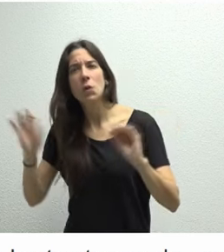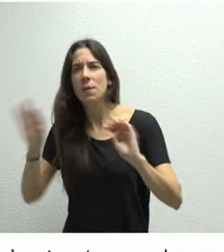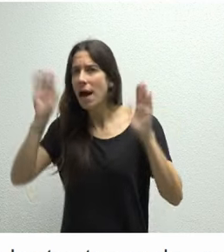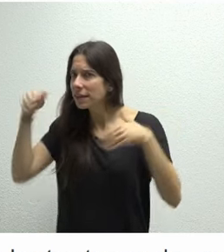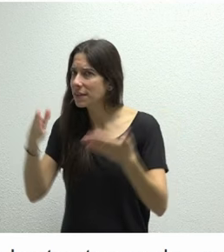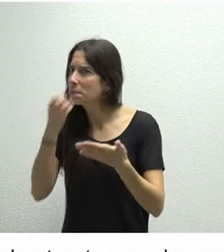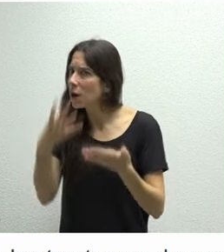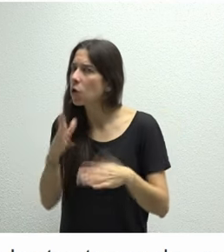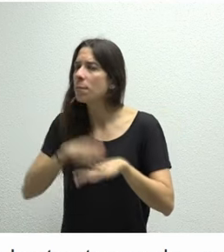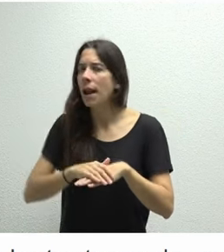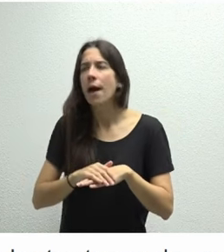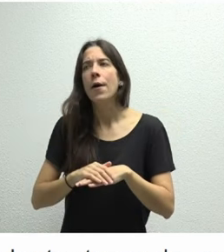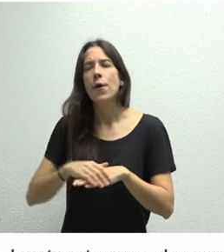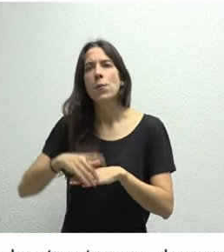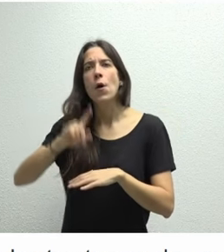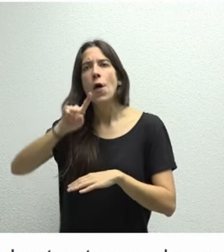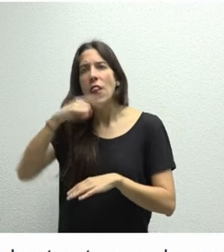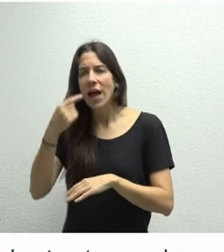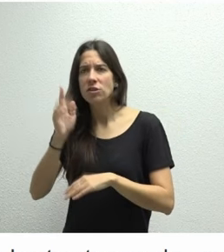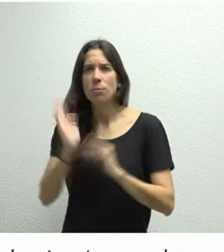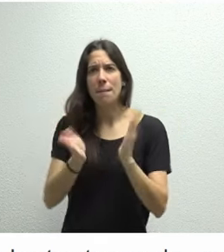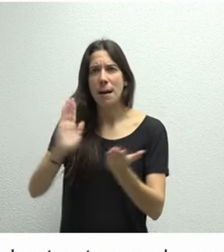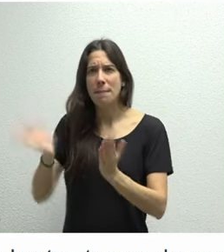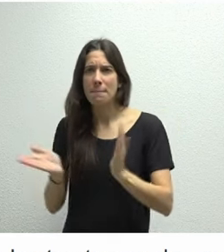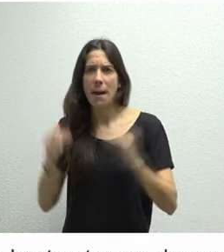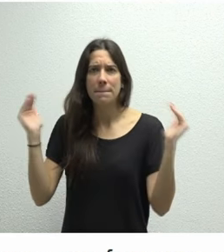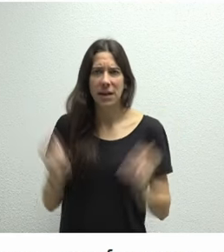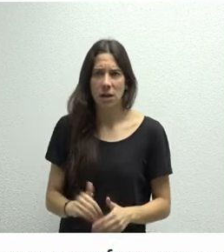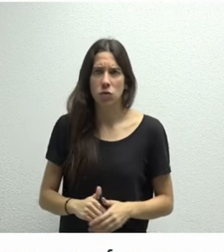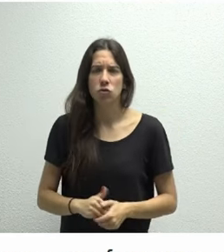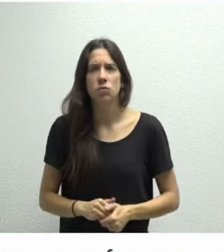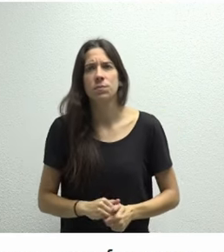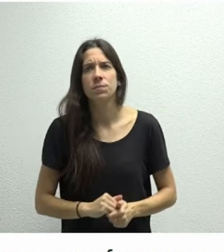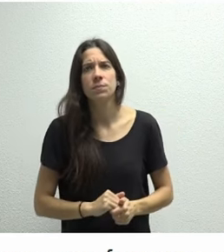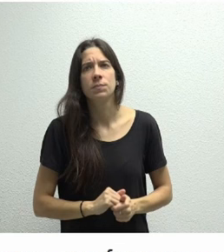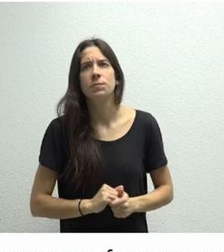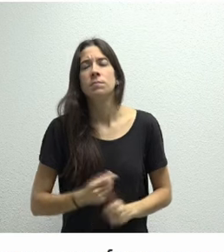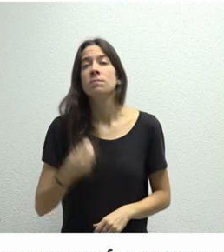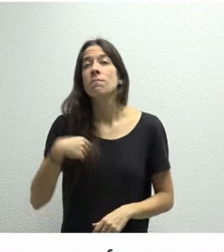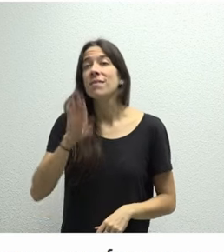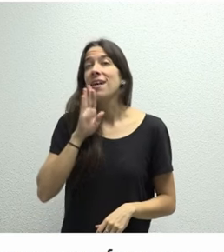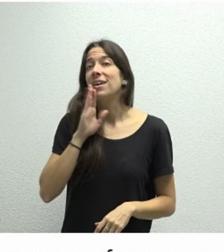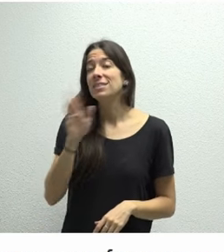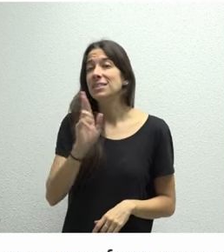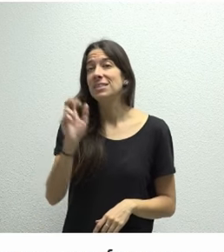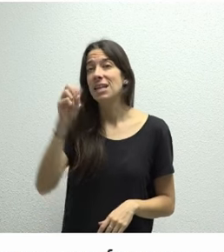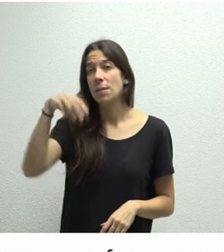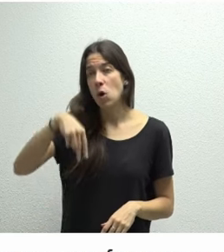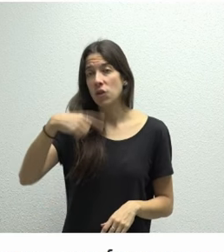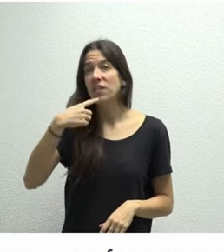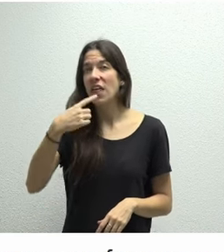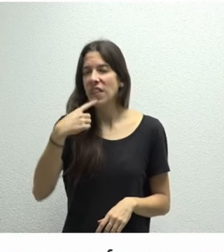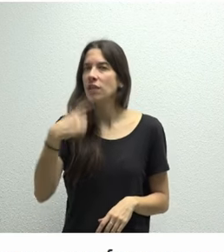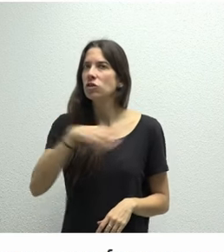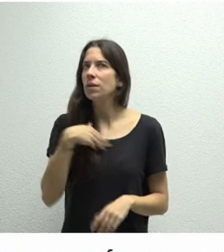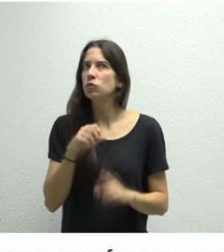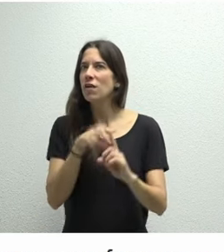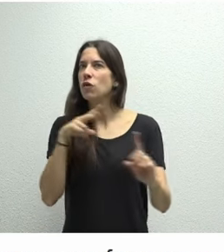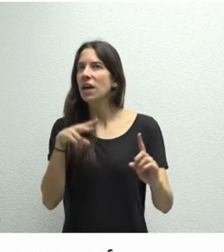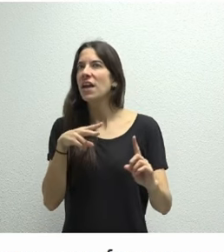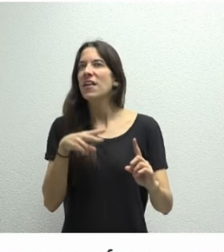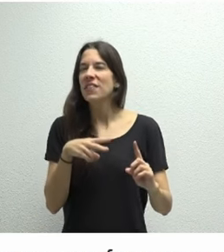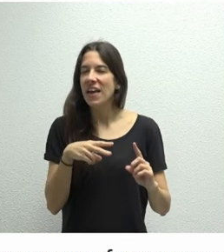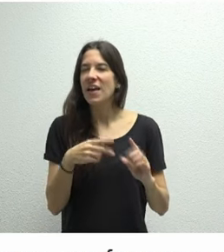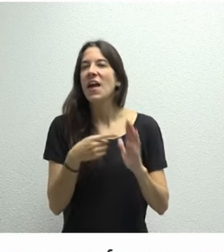evitar muchísimos daños colaterales en este proceso que decía Ramón no de vamos hacia un enfoque de desinstitucionalizar es una palabra